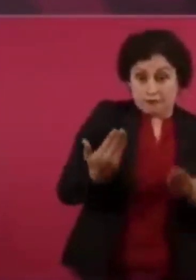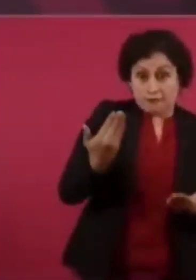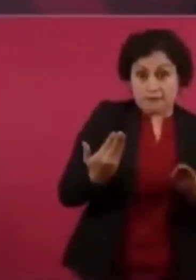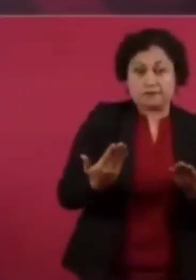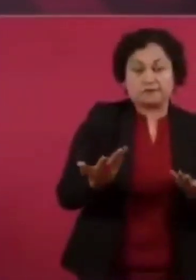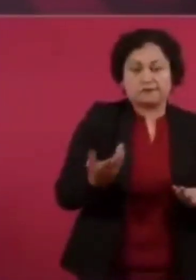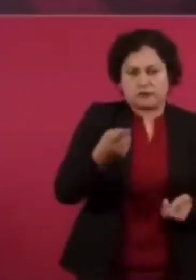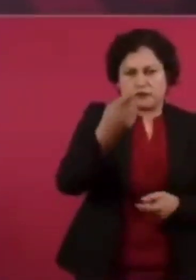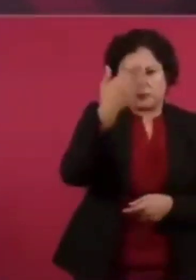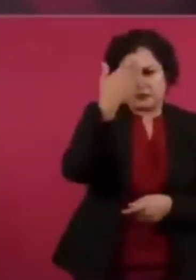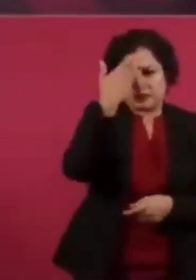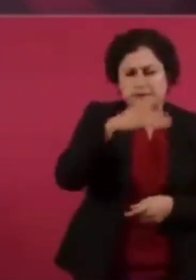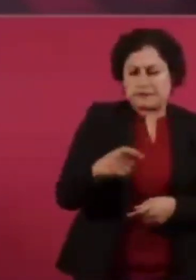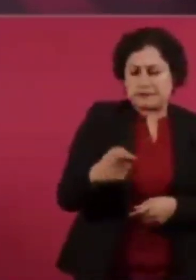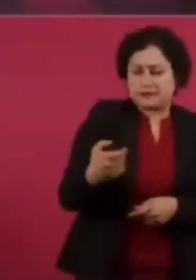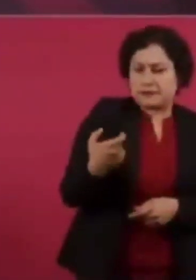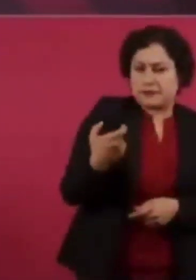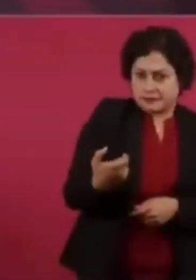que siempre se devaluaba